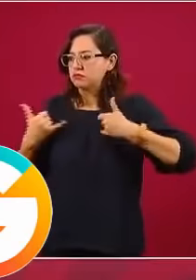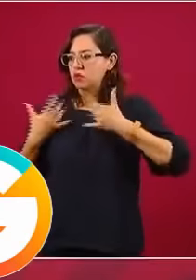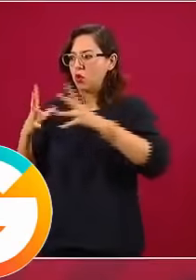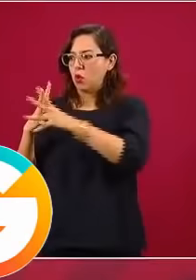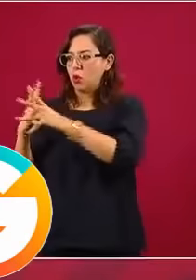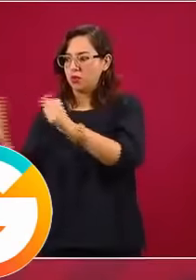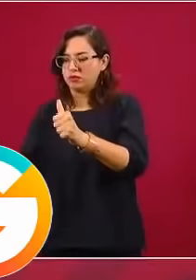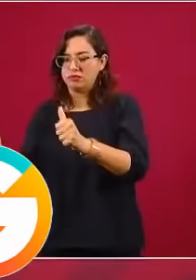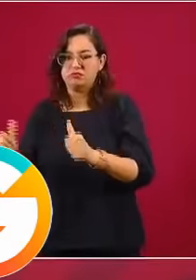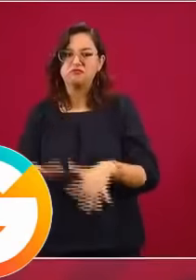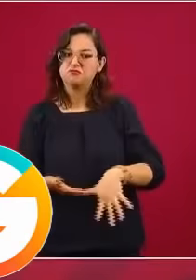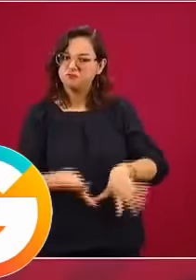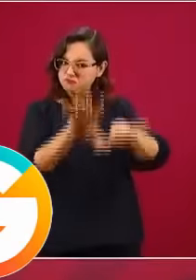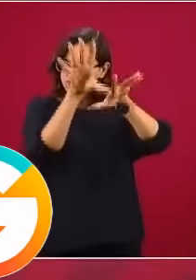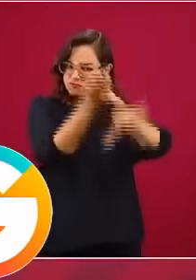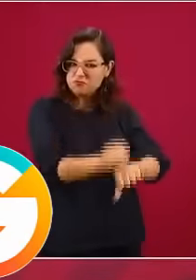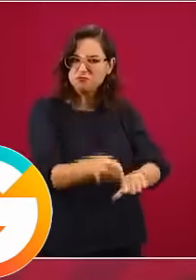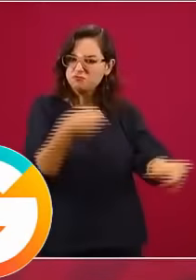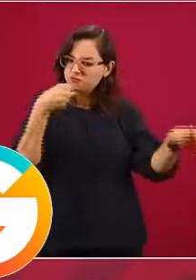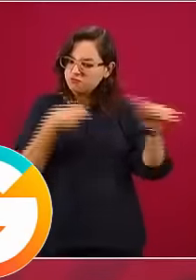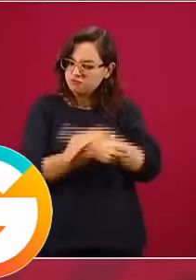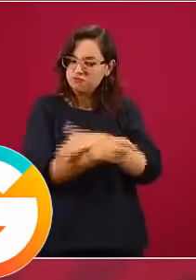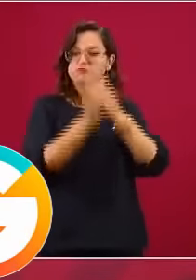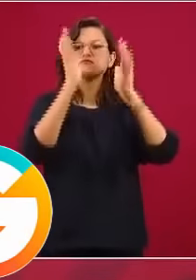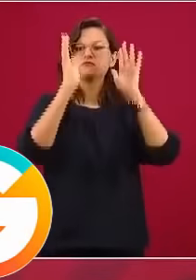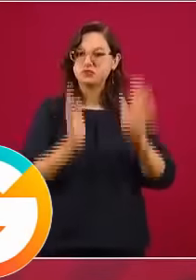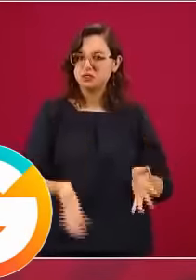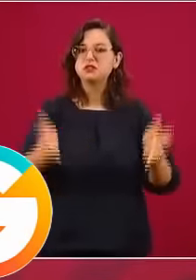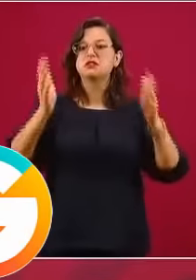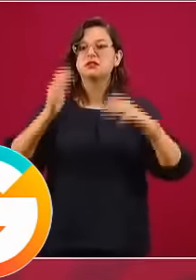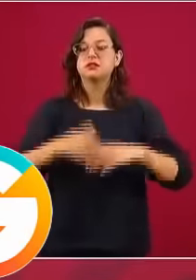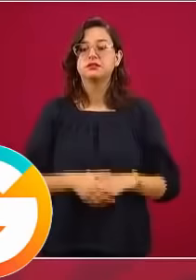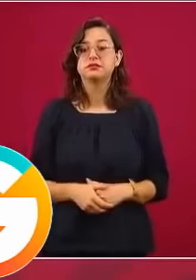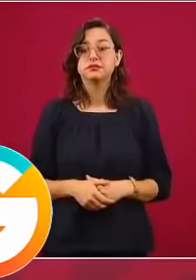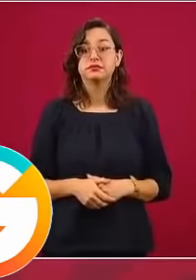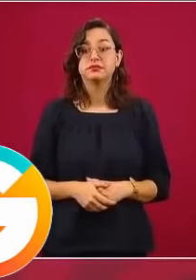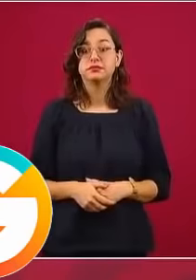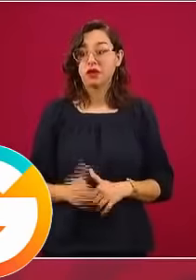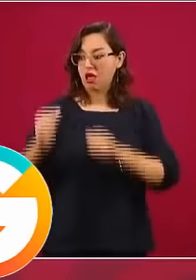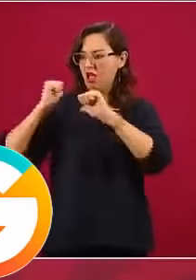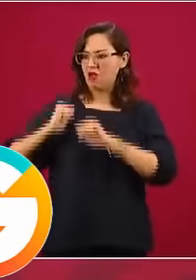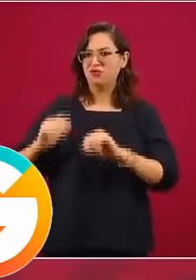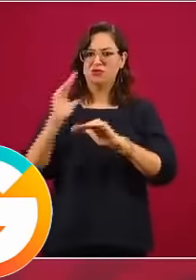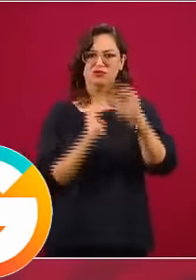y que ya se le detuvo. El fiscal